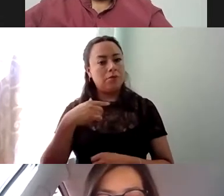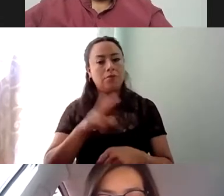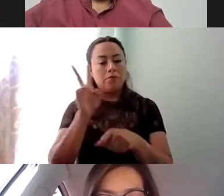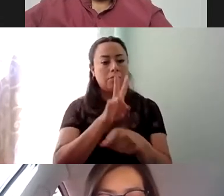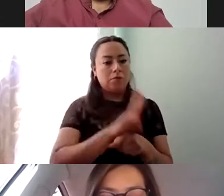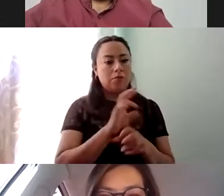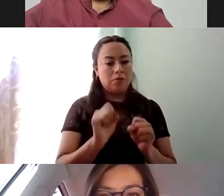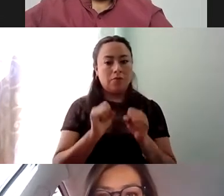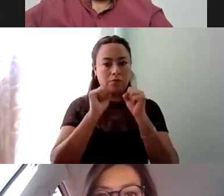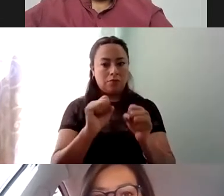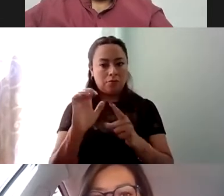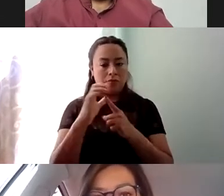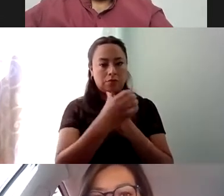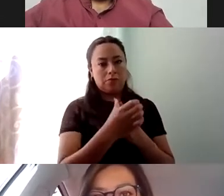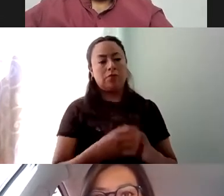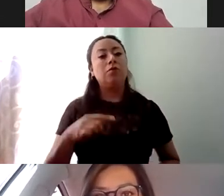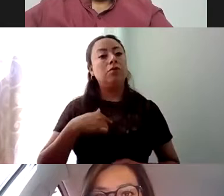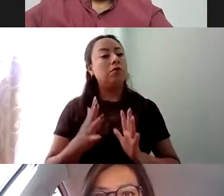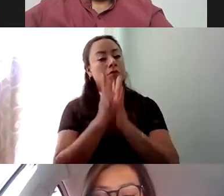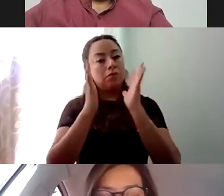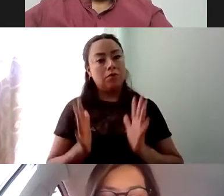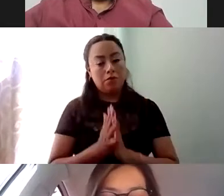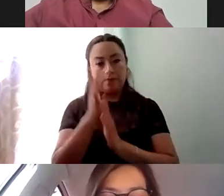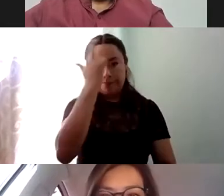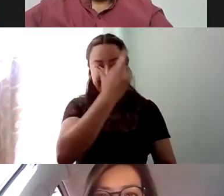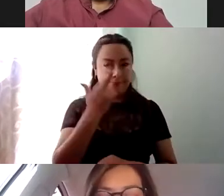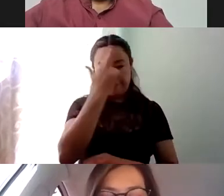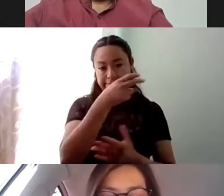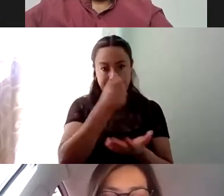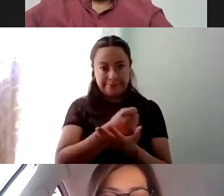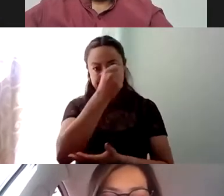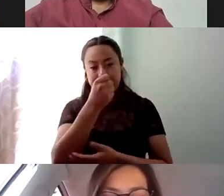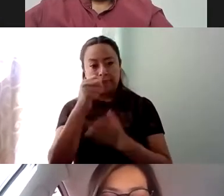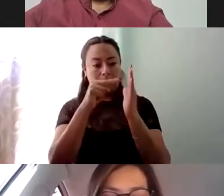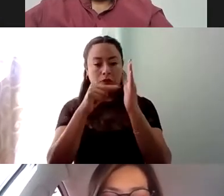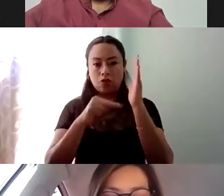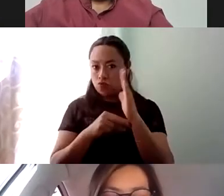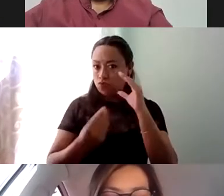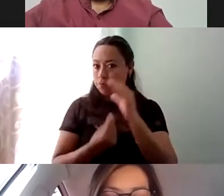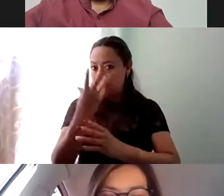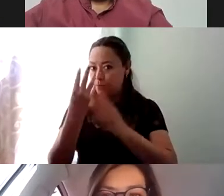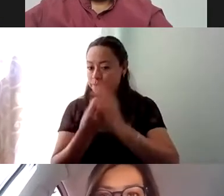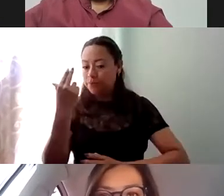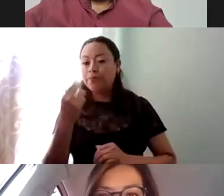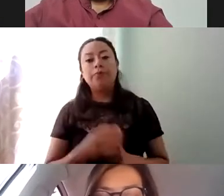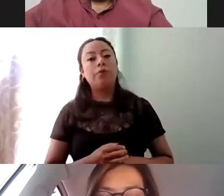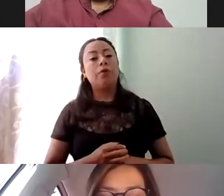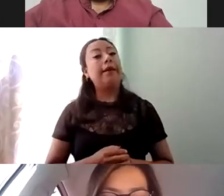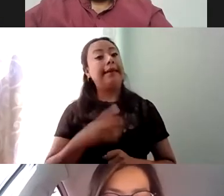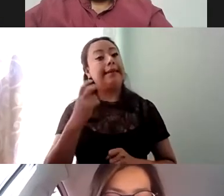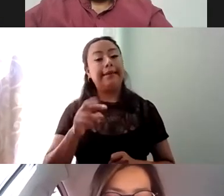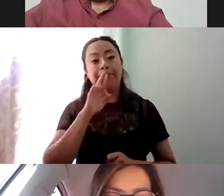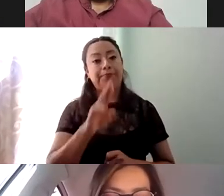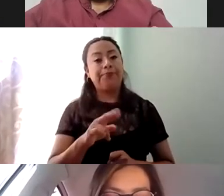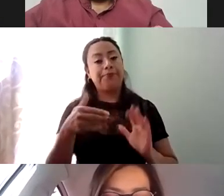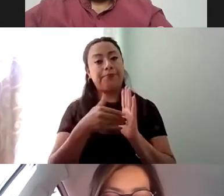Comisión. He participado en la revisión y en la aprobación de nueva normativa, lo que ha dado como resultado, por ejemplo, el establecimiento